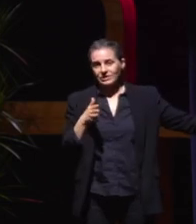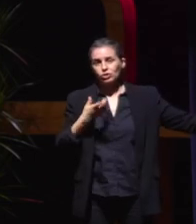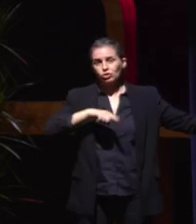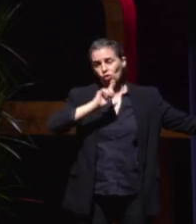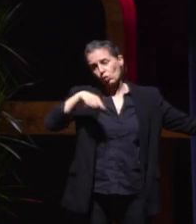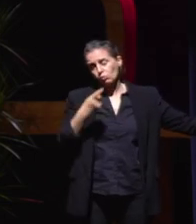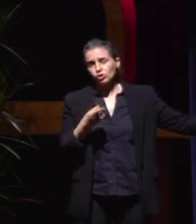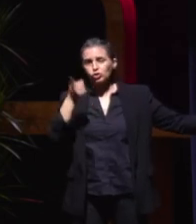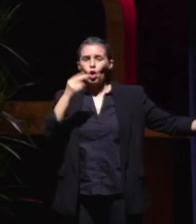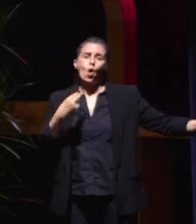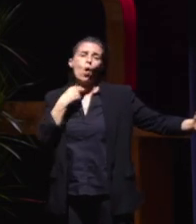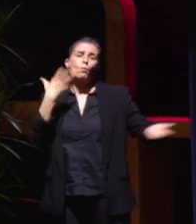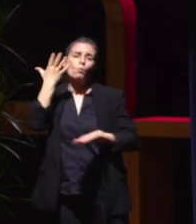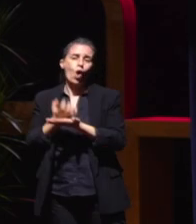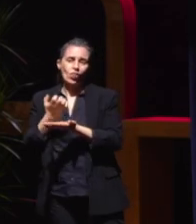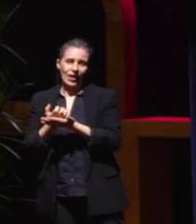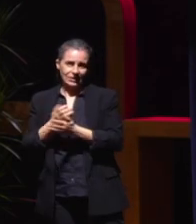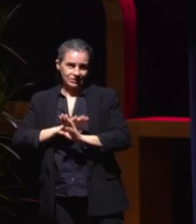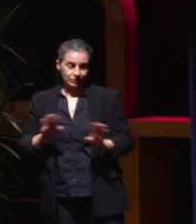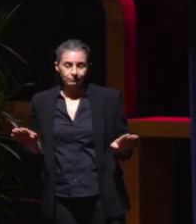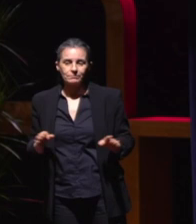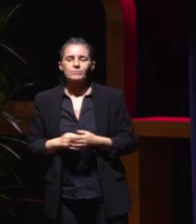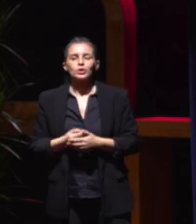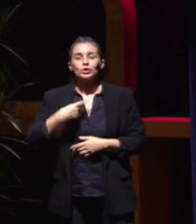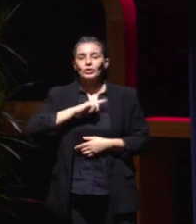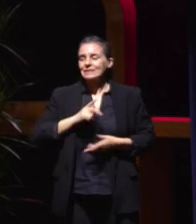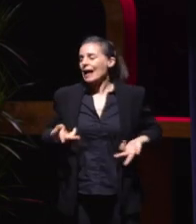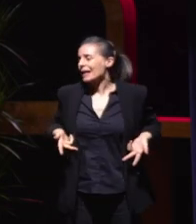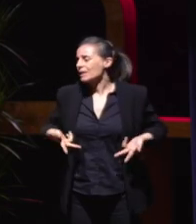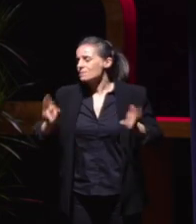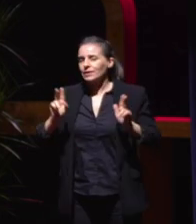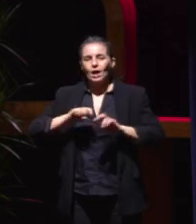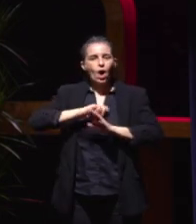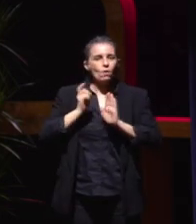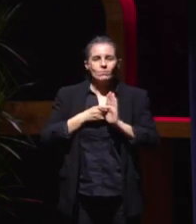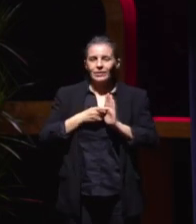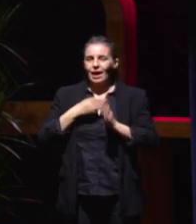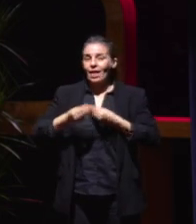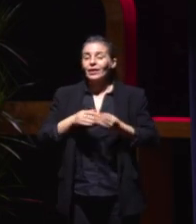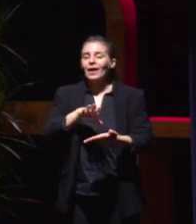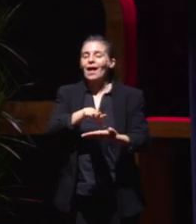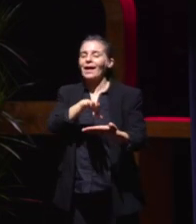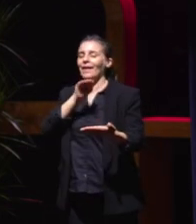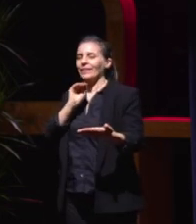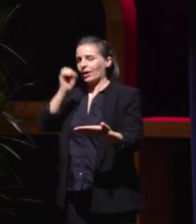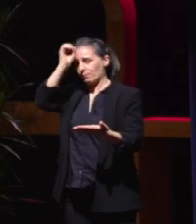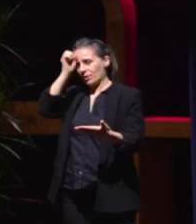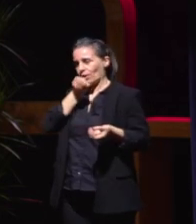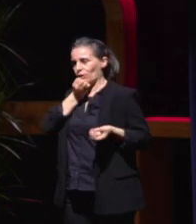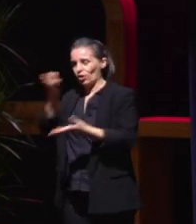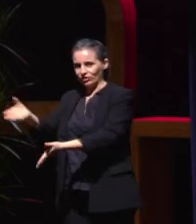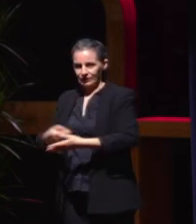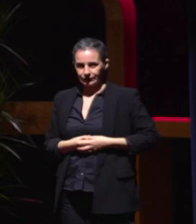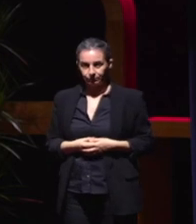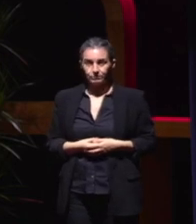Viva los podcast en nosotras teníamos la libertad total de hacer la interpretación entonces nosotras